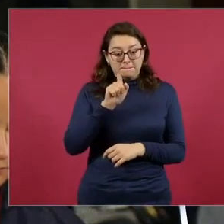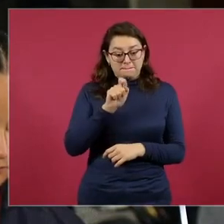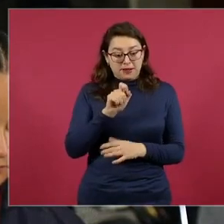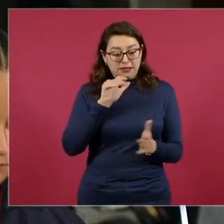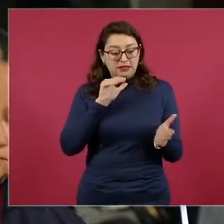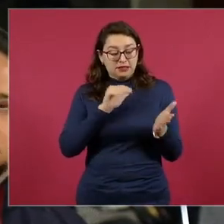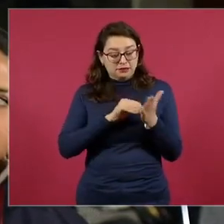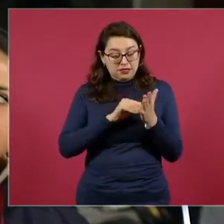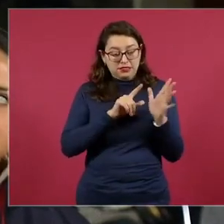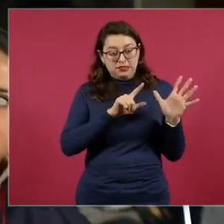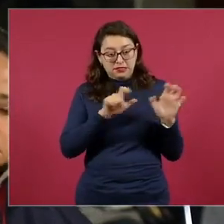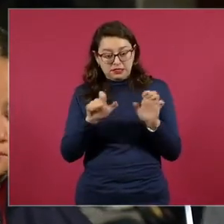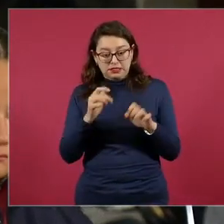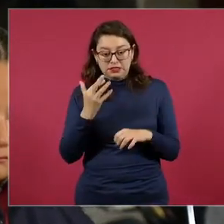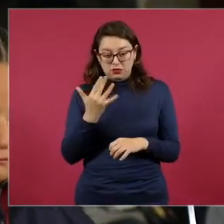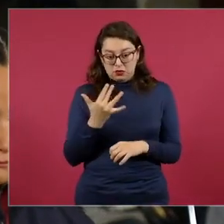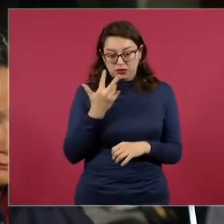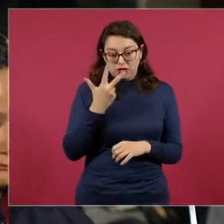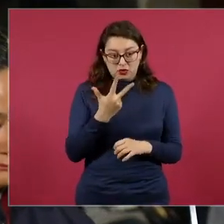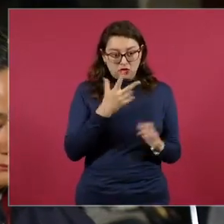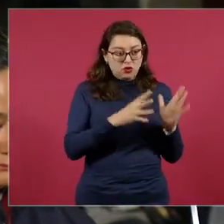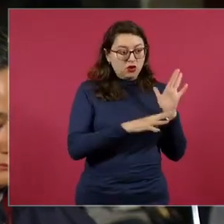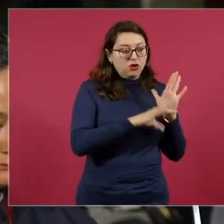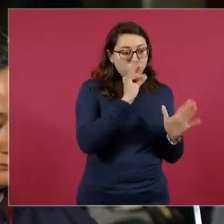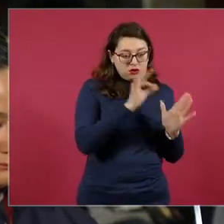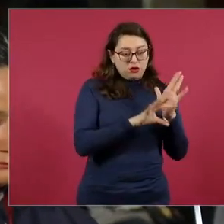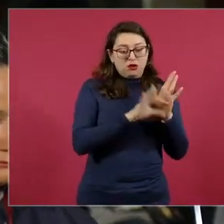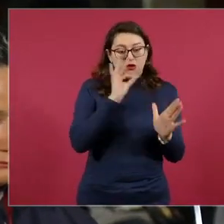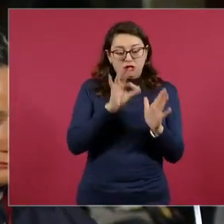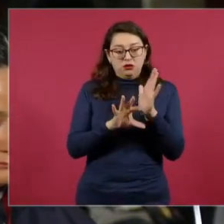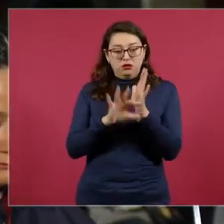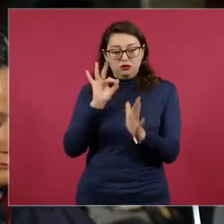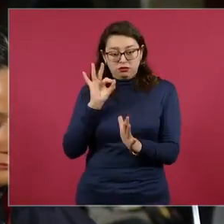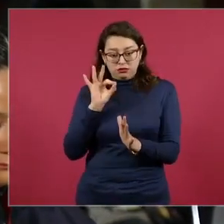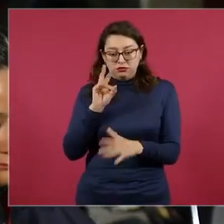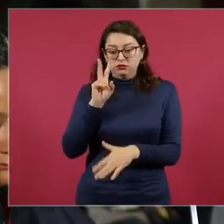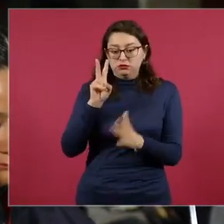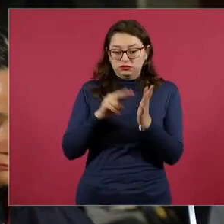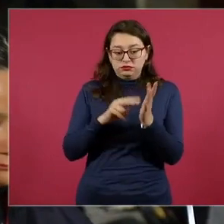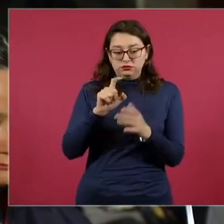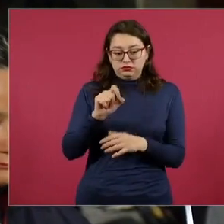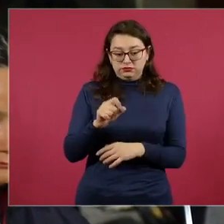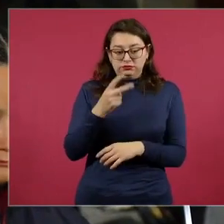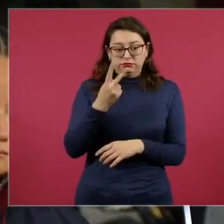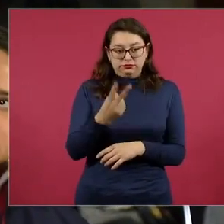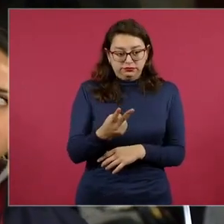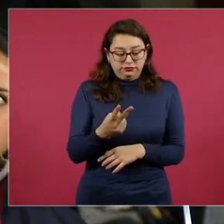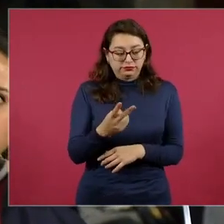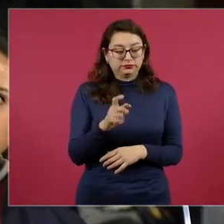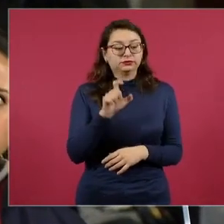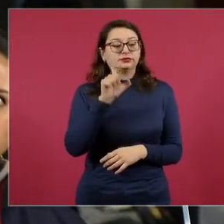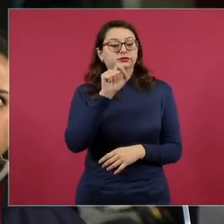20,758 personas localizadas. En el 2022 hubo